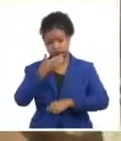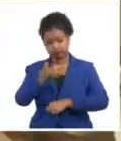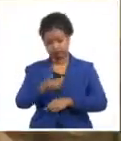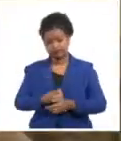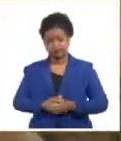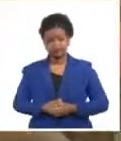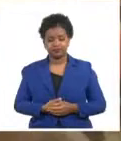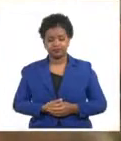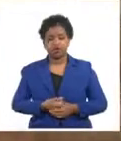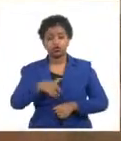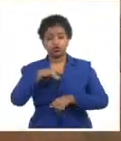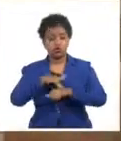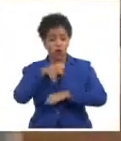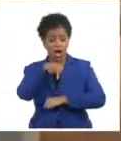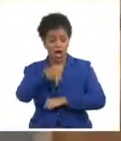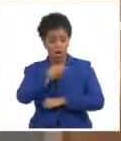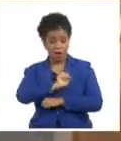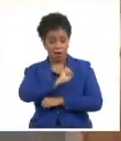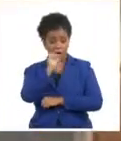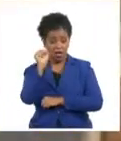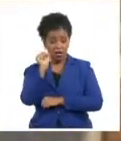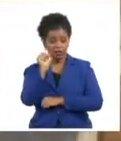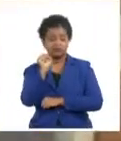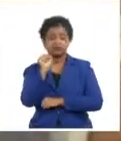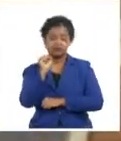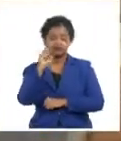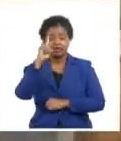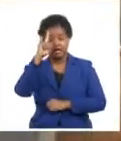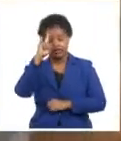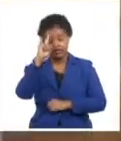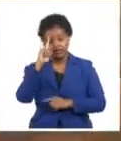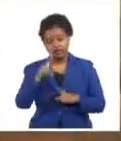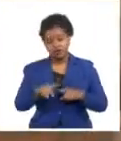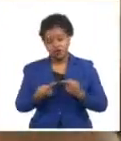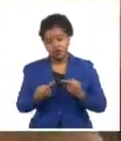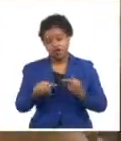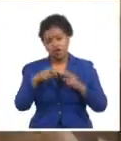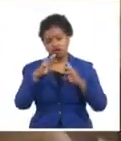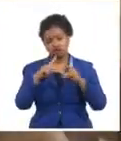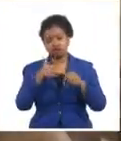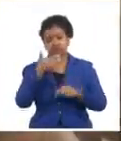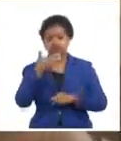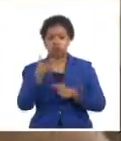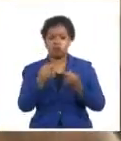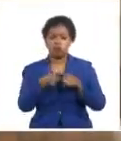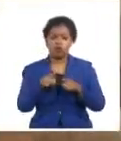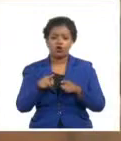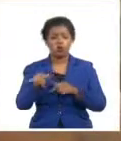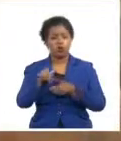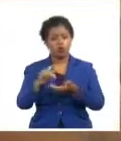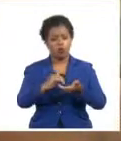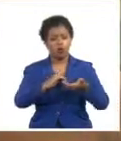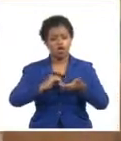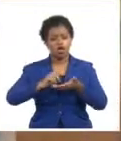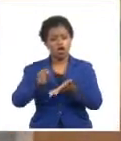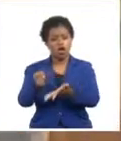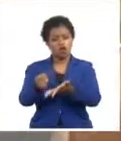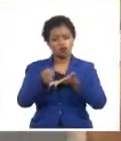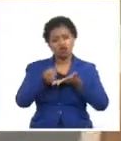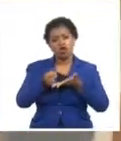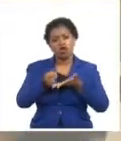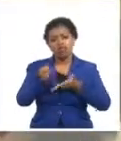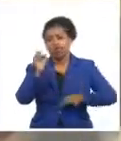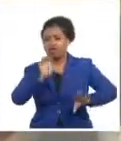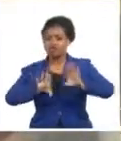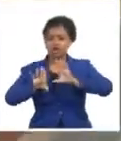ser el jugador más valioso? Sí, a ver, eso es por el resultado que tuve, pero ayuda a eso fueron mis compañeros que hicieron posible todo